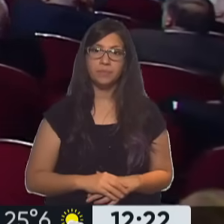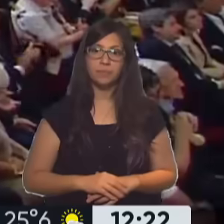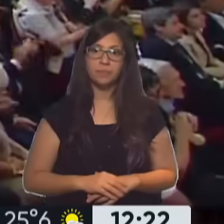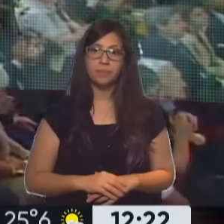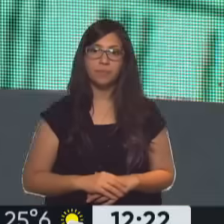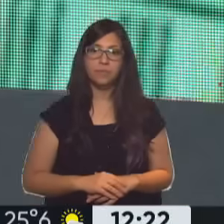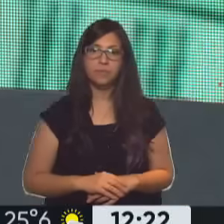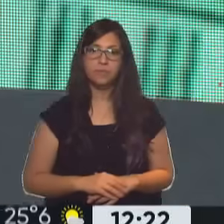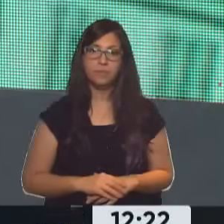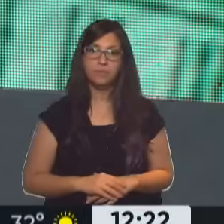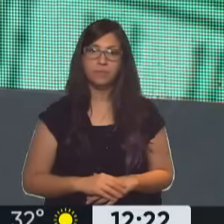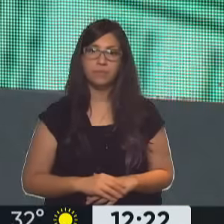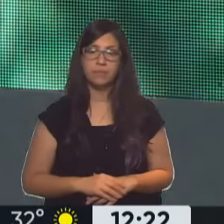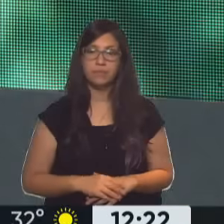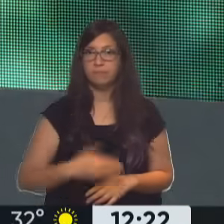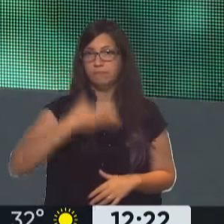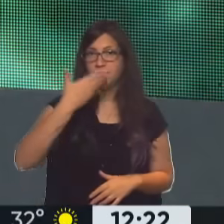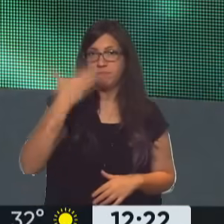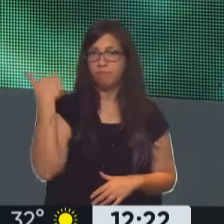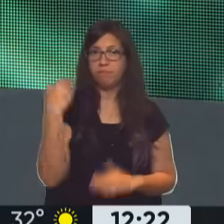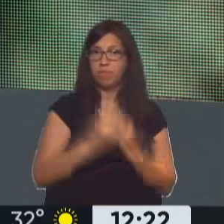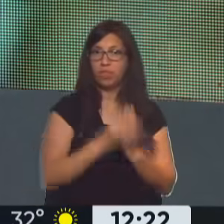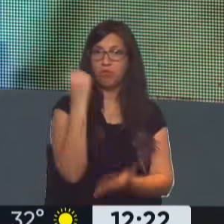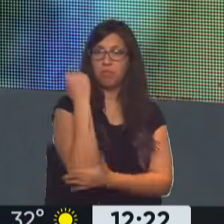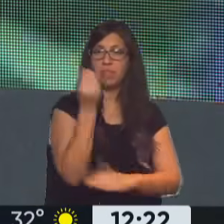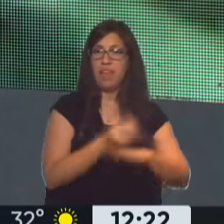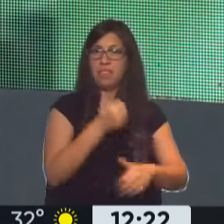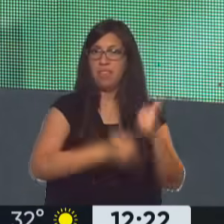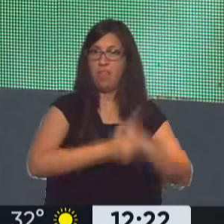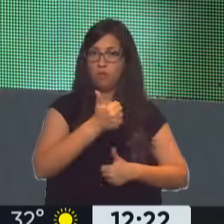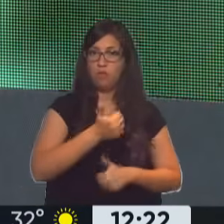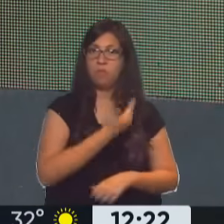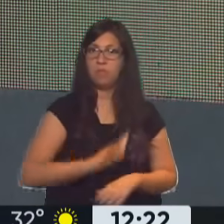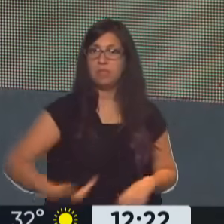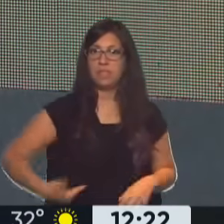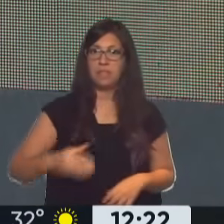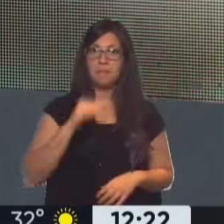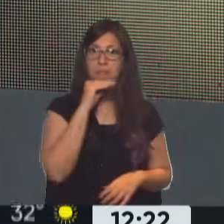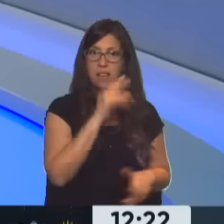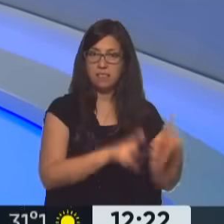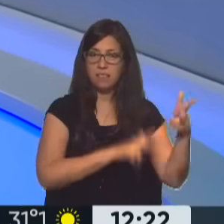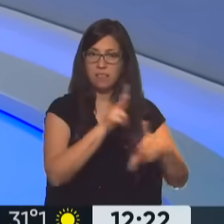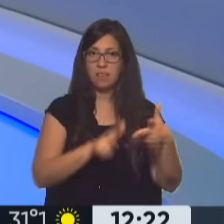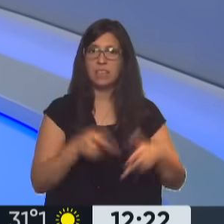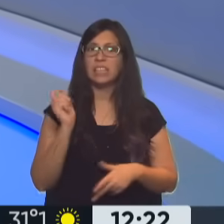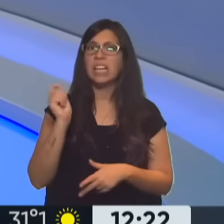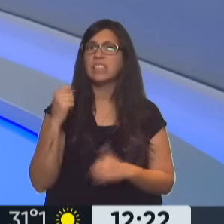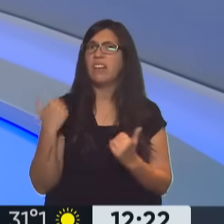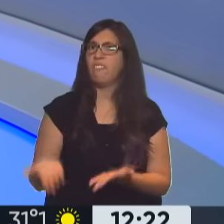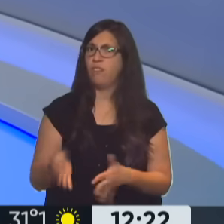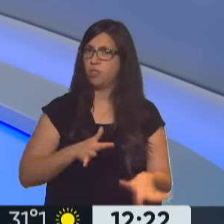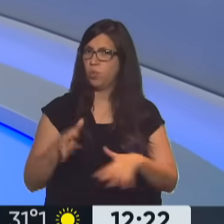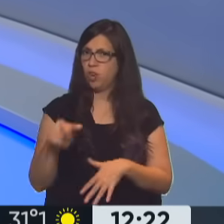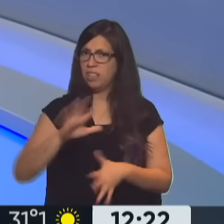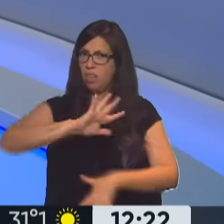mañana bien la declaración entonces del ministro de economía y candidato presidencial hay quienes están agitando esta situación Quiénes son Raúl